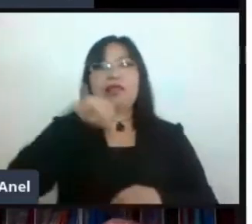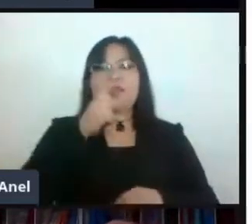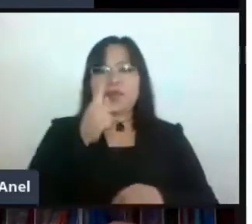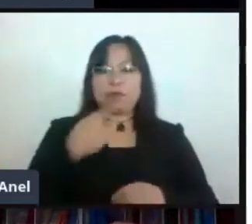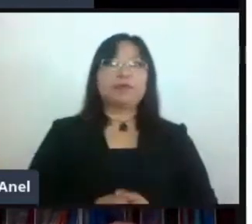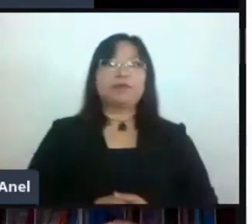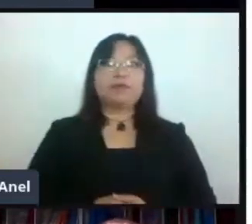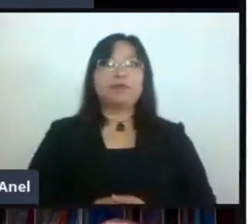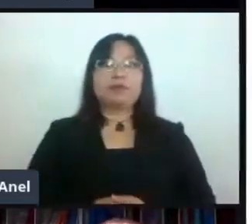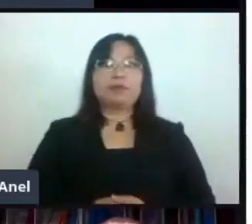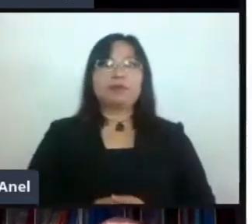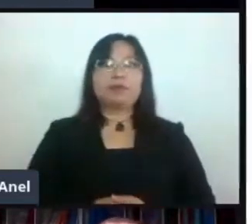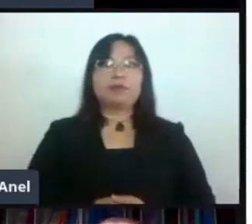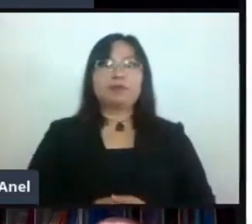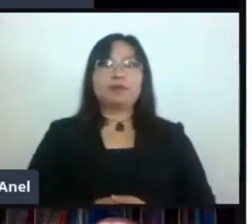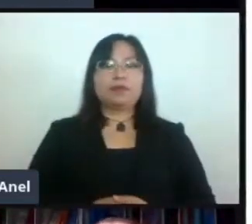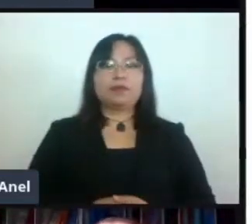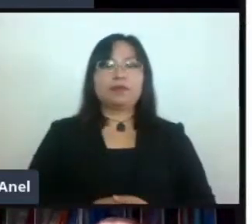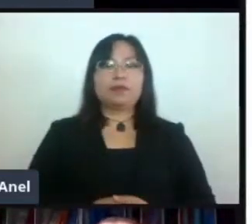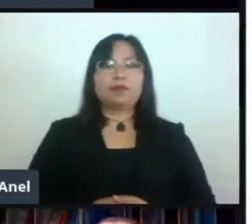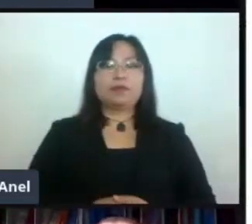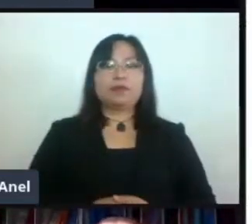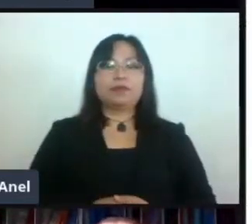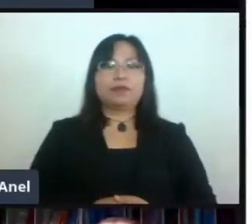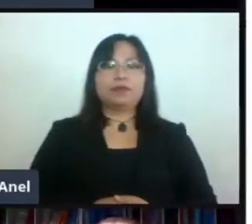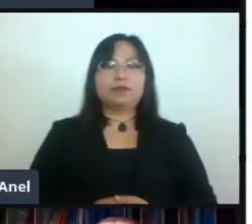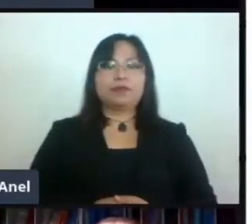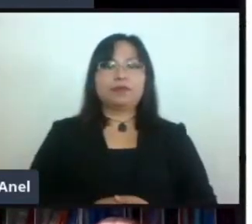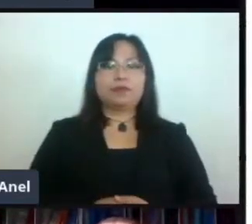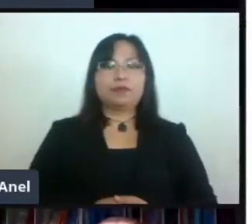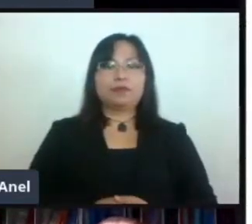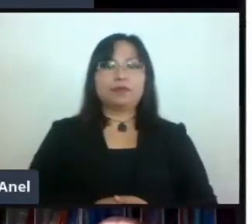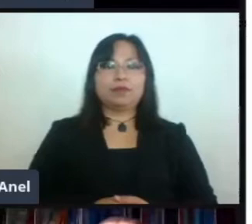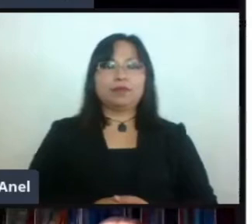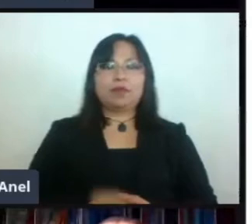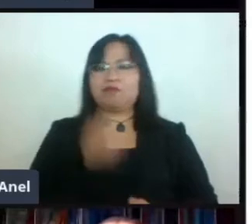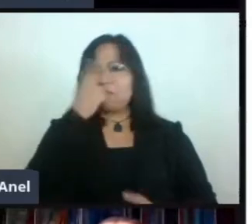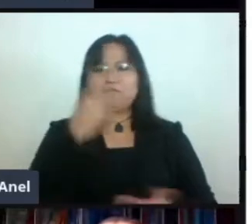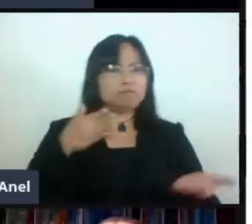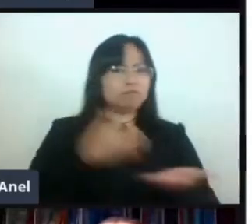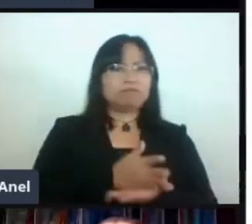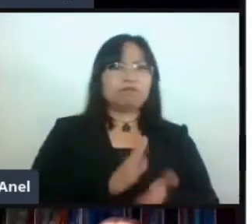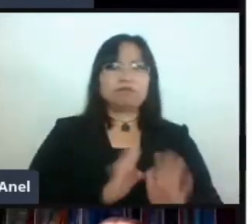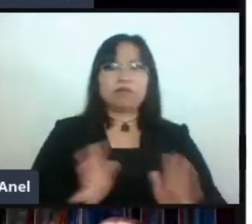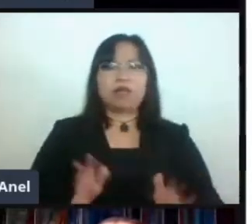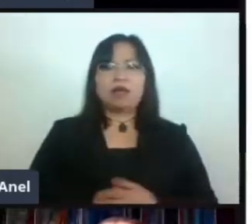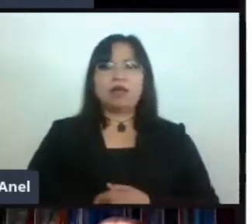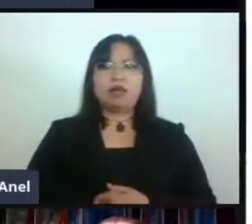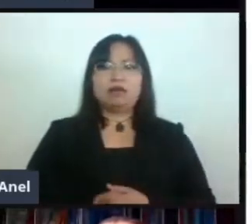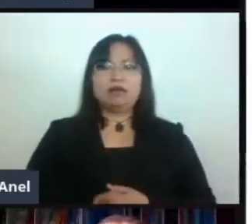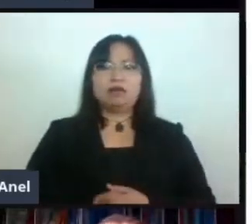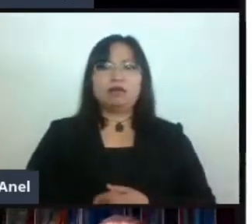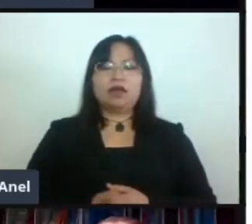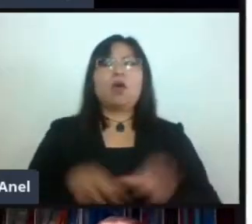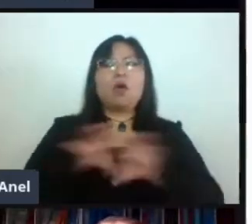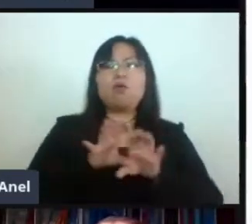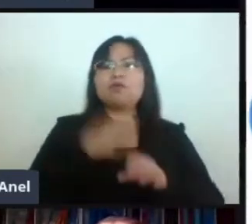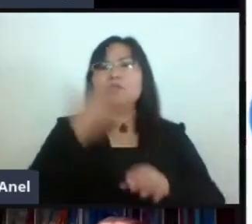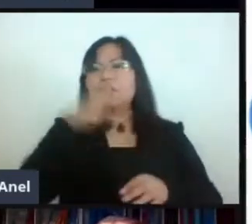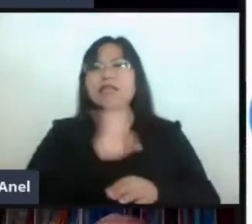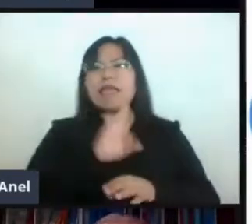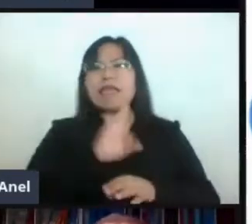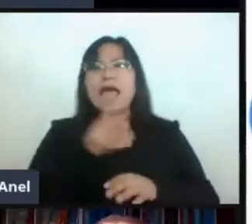es este. Es esta, perfecto. ¿Cómo sé que ya estoy en mi cuenta? Bueno, puedo entrar a cualquiera de